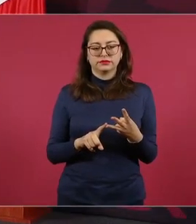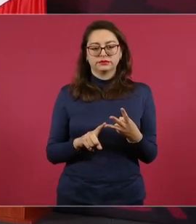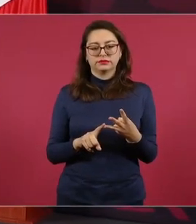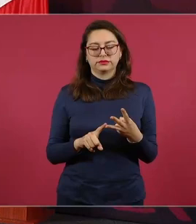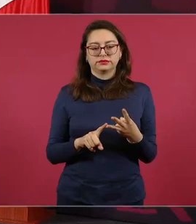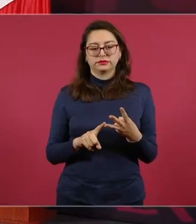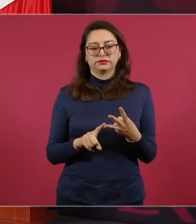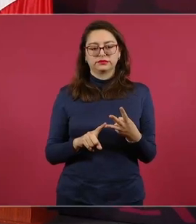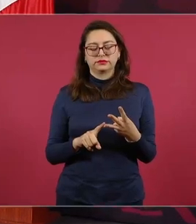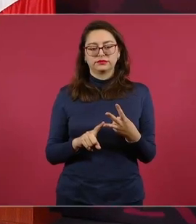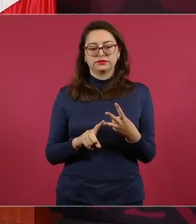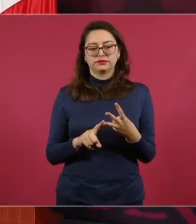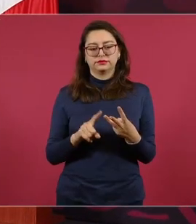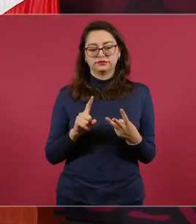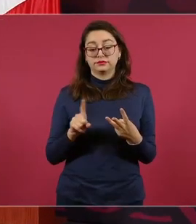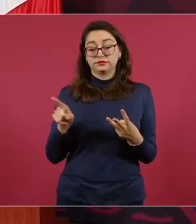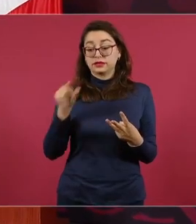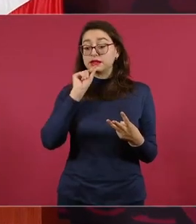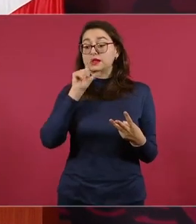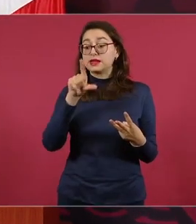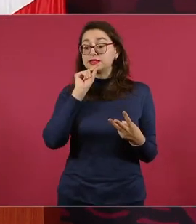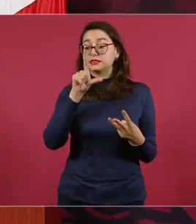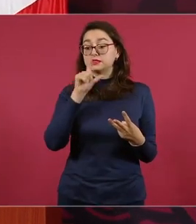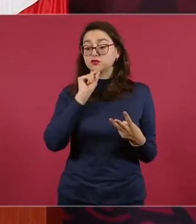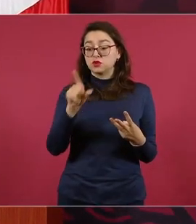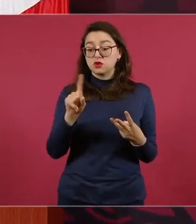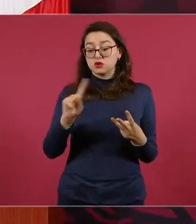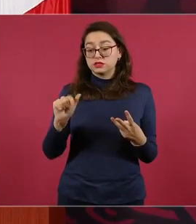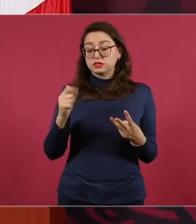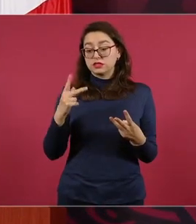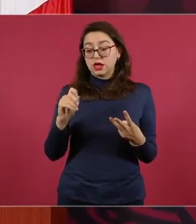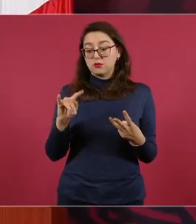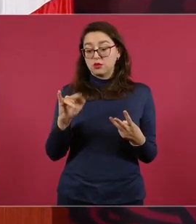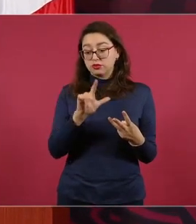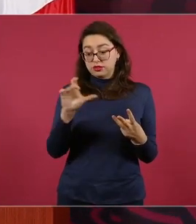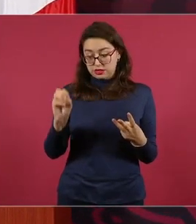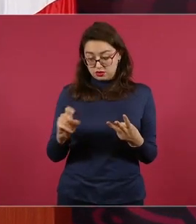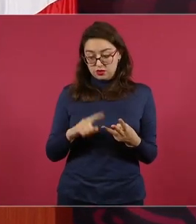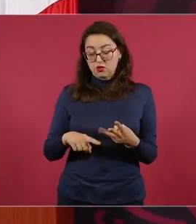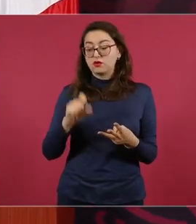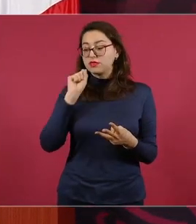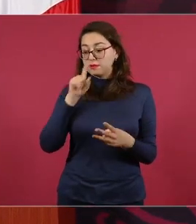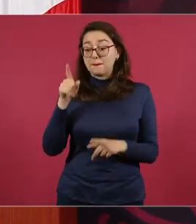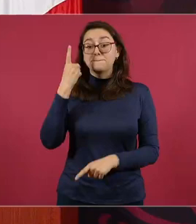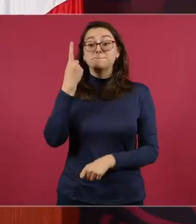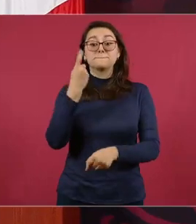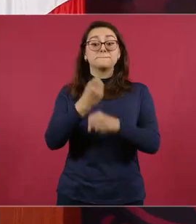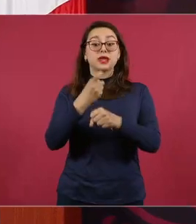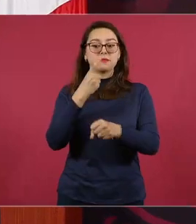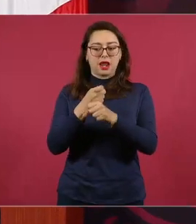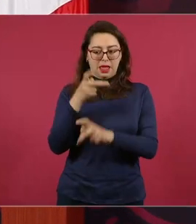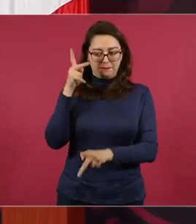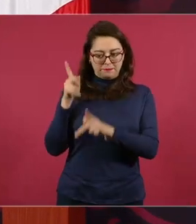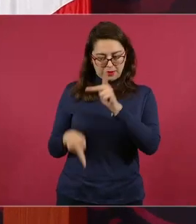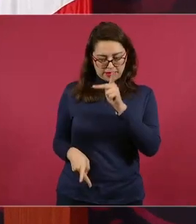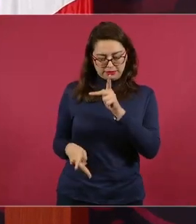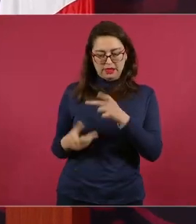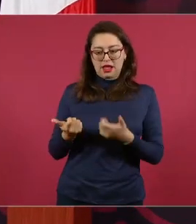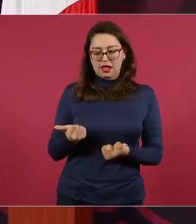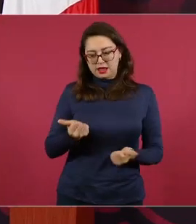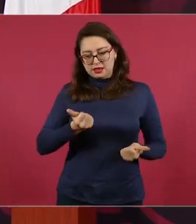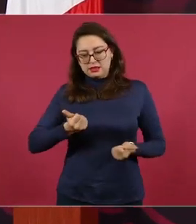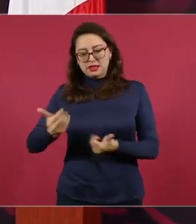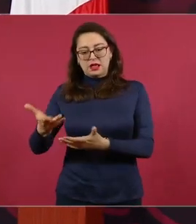los Altos de Jalisco, de Zapotillo, de la presa de Zapotillo, que es un acueducto para llevar